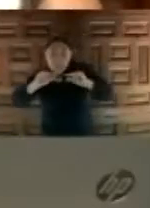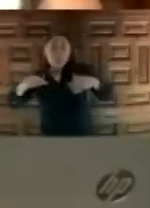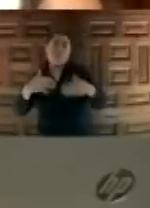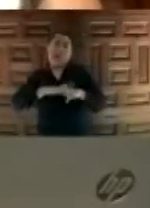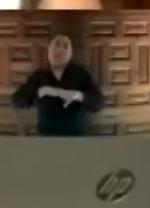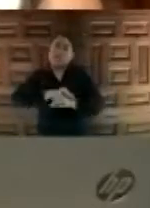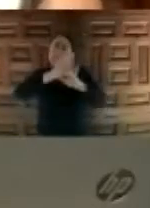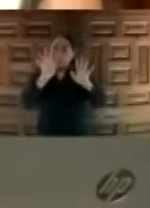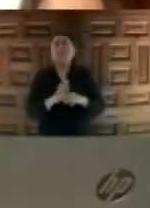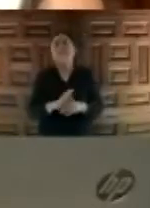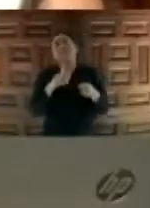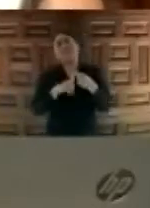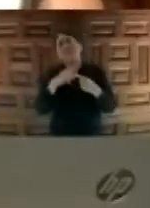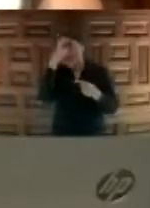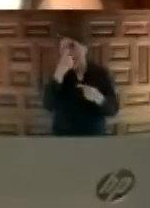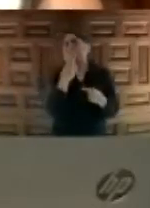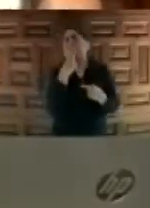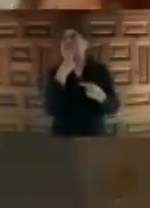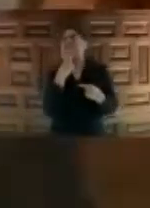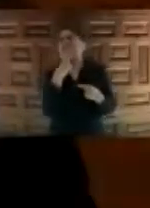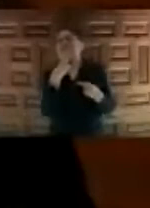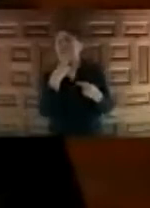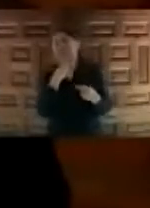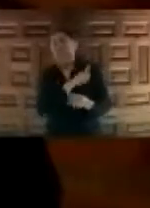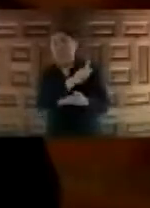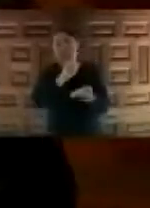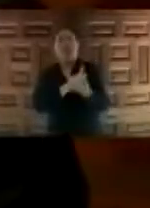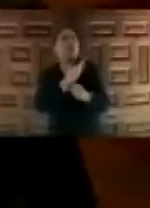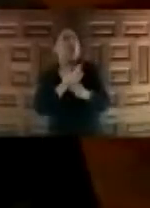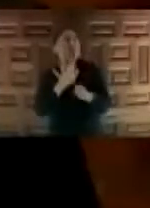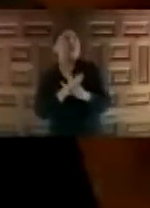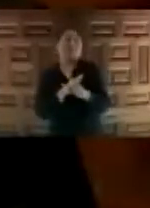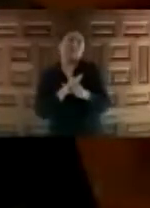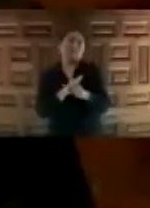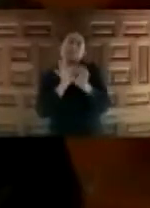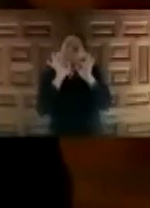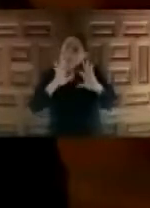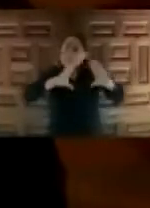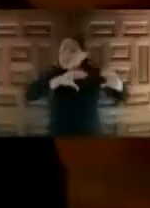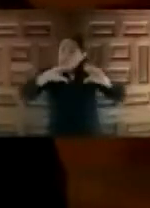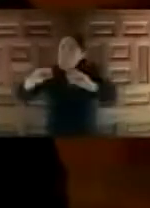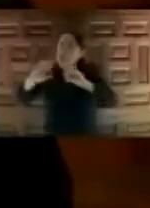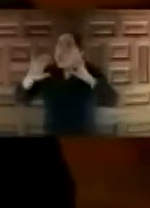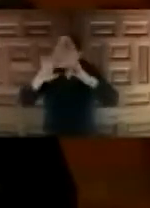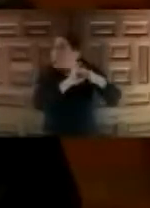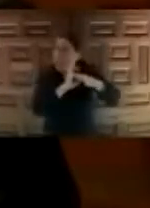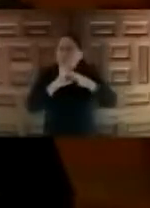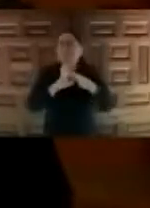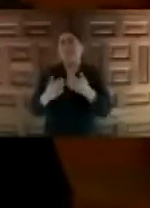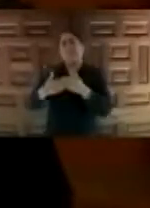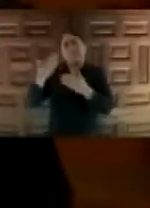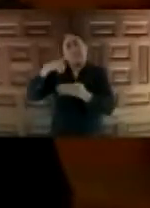destacaría entre los fines y algo que aporta la ley, tiene que ver con la formación integral, ¿no? La UNESCO